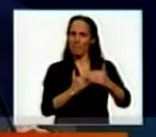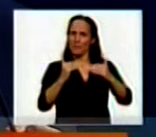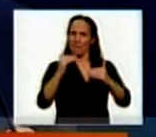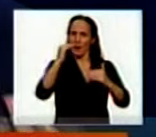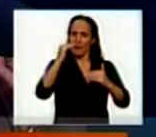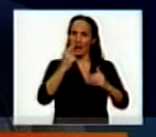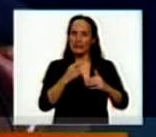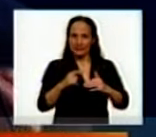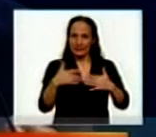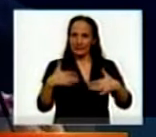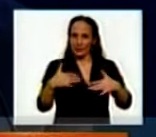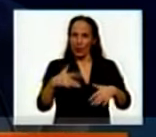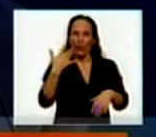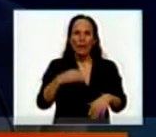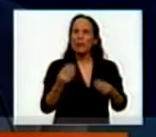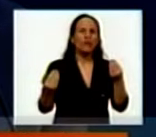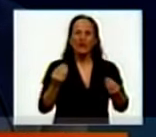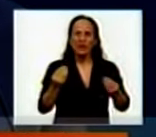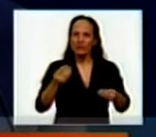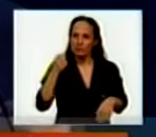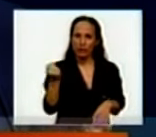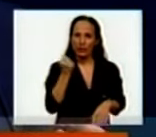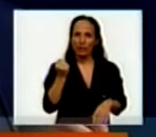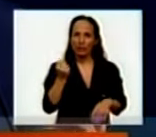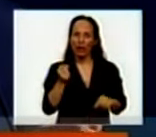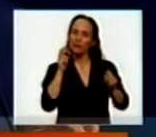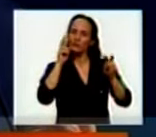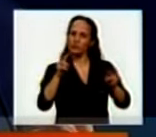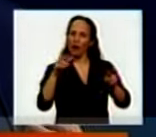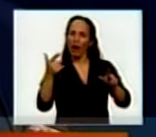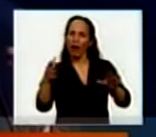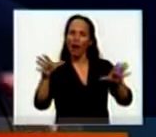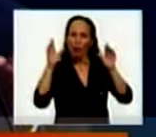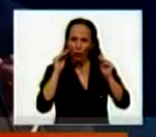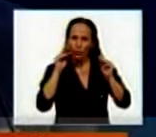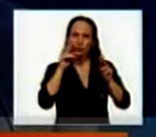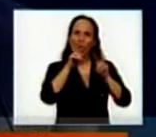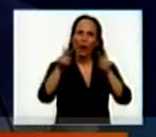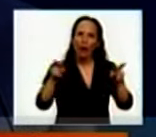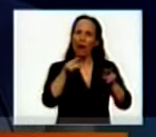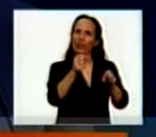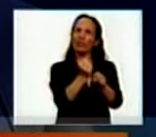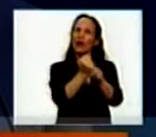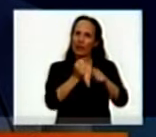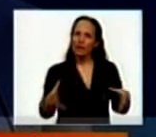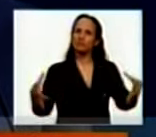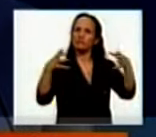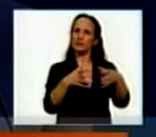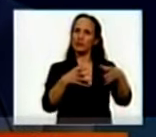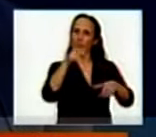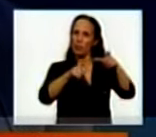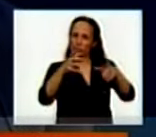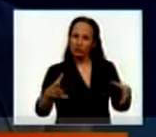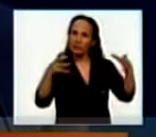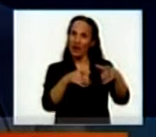grandeza de saber escuchar, la grandeza de trabajar en equipo, porque